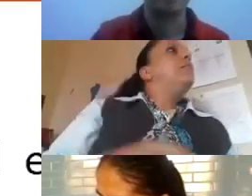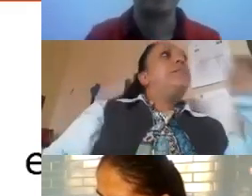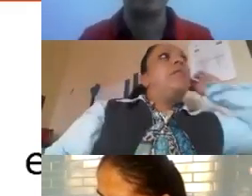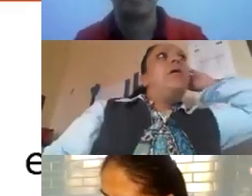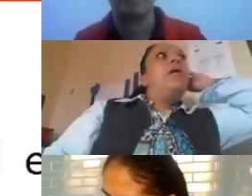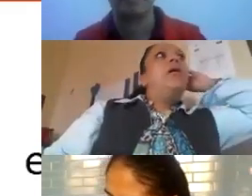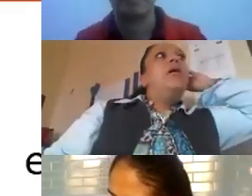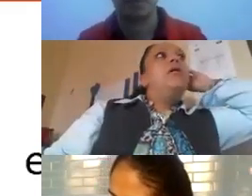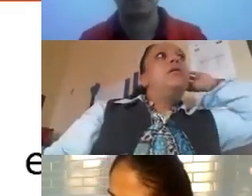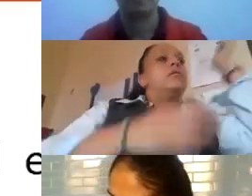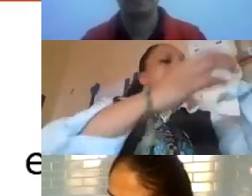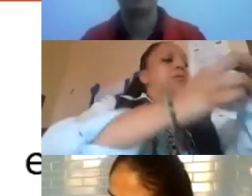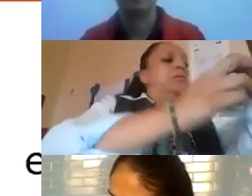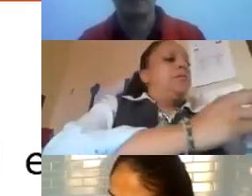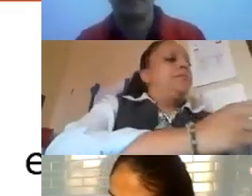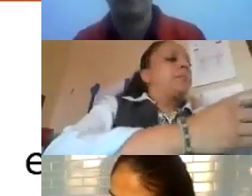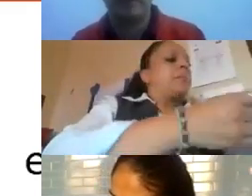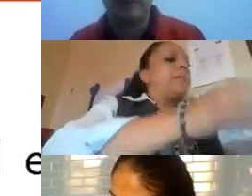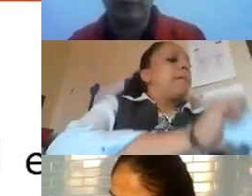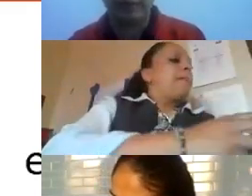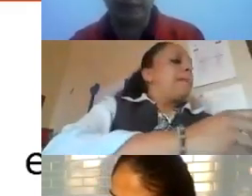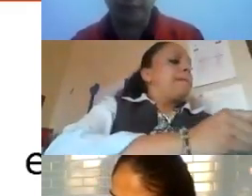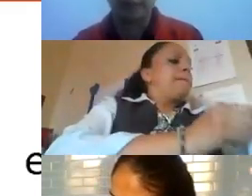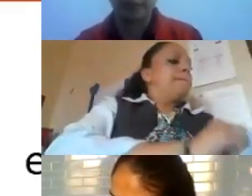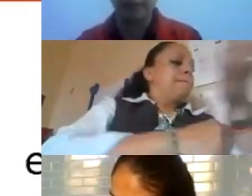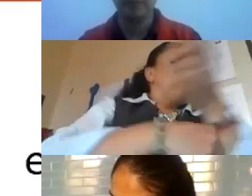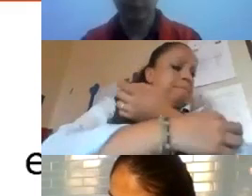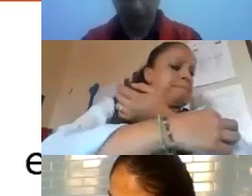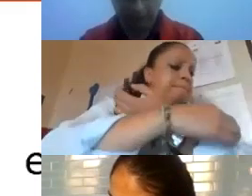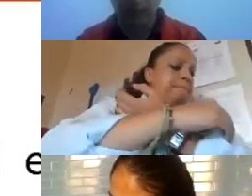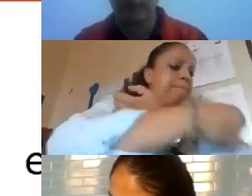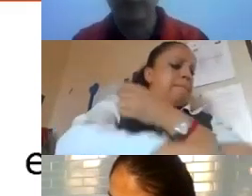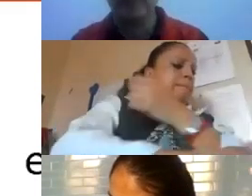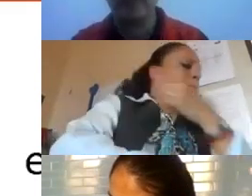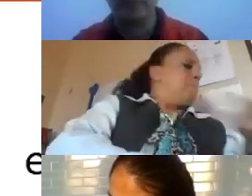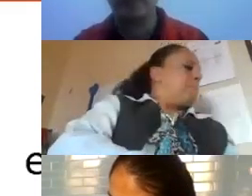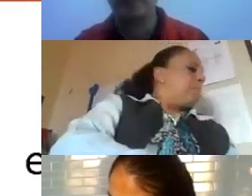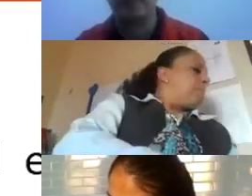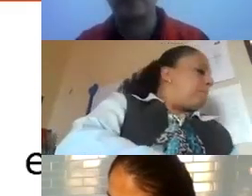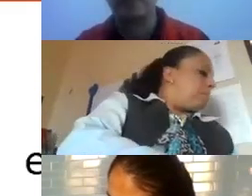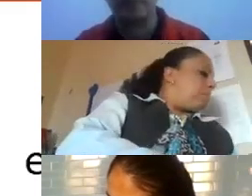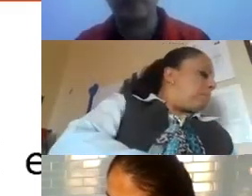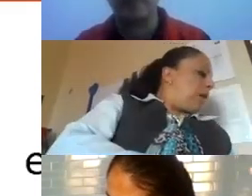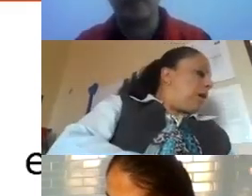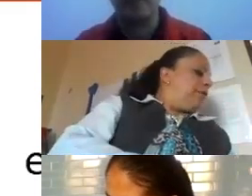manera muy cuidadosa. En cambio, cuando hay una herida abierta ya, pues es otra dimensión,